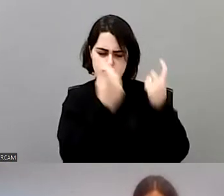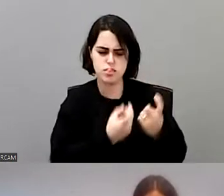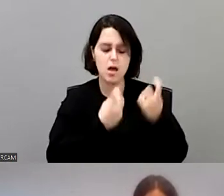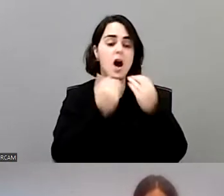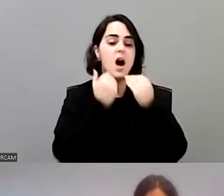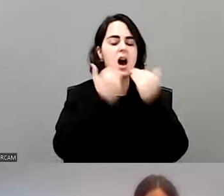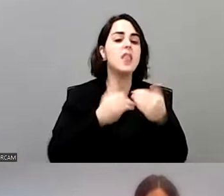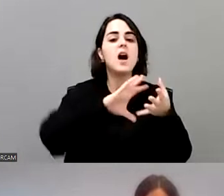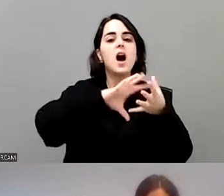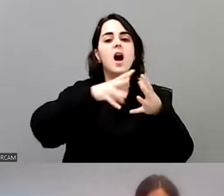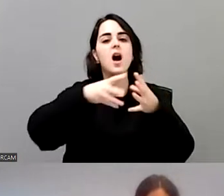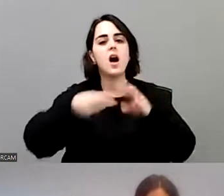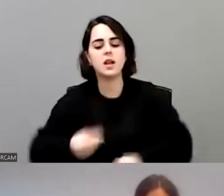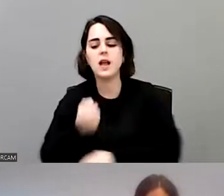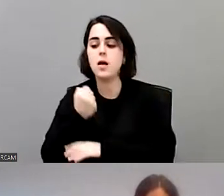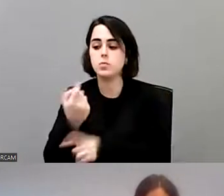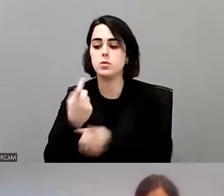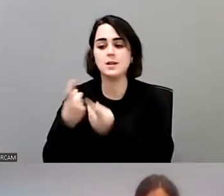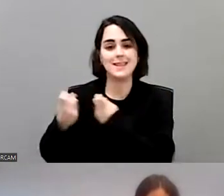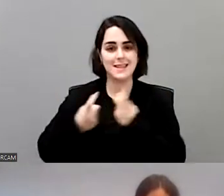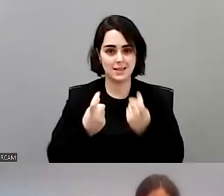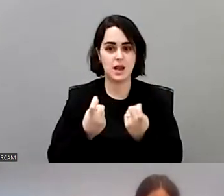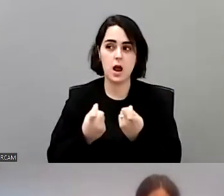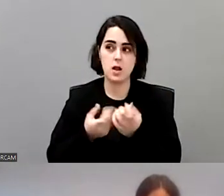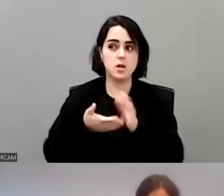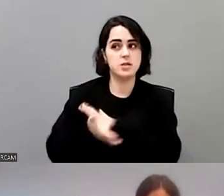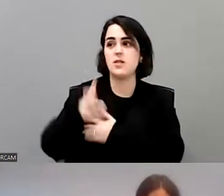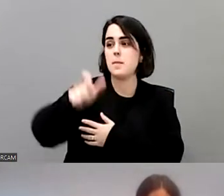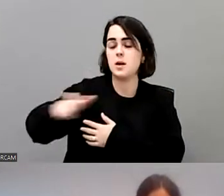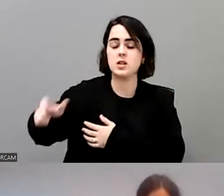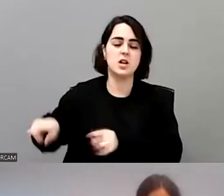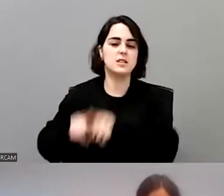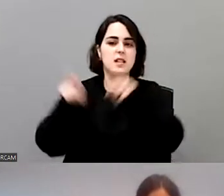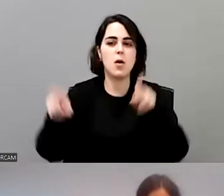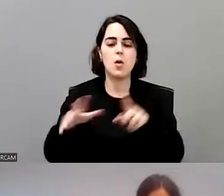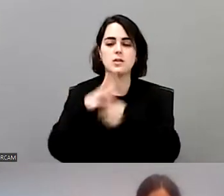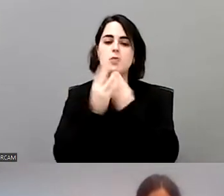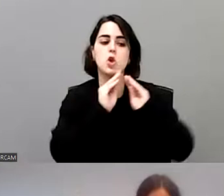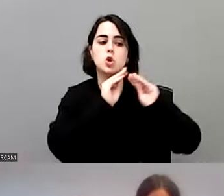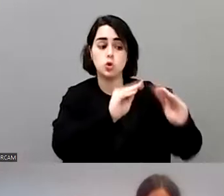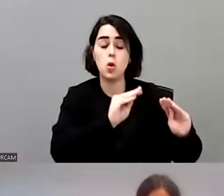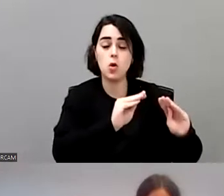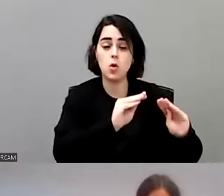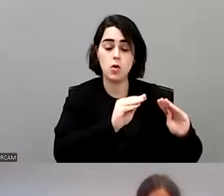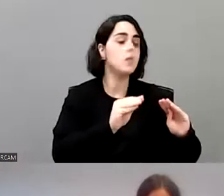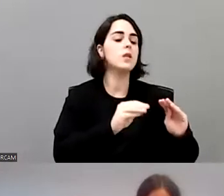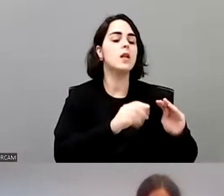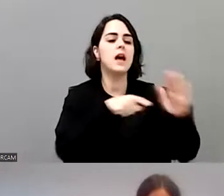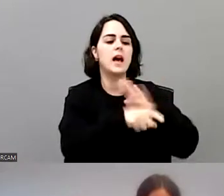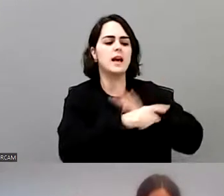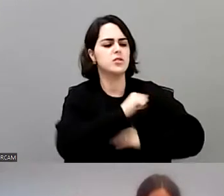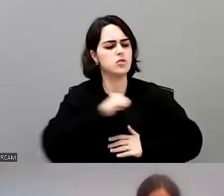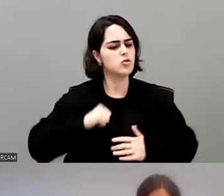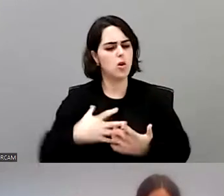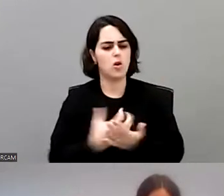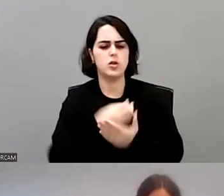de adaptaciones y apoyos necesarios, cualquier persona, independientemente de su condición, podrá autogestionar todos los aspectos de